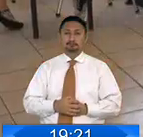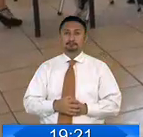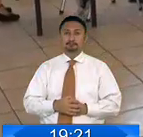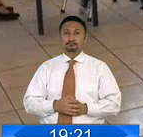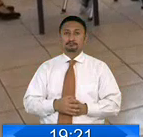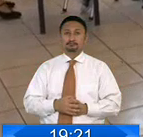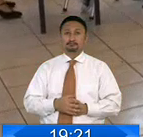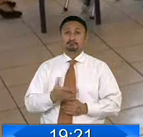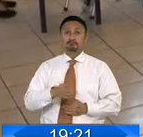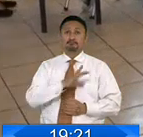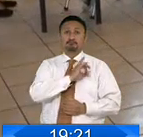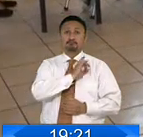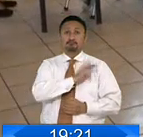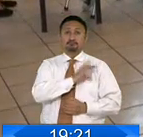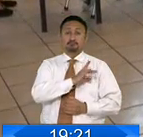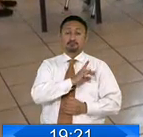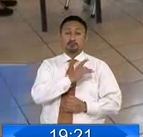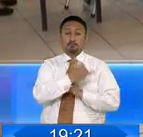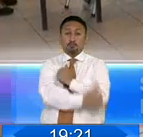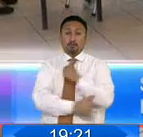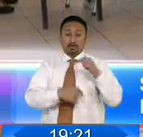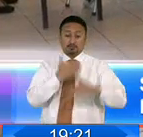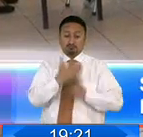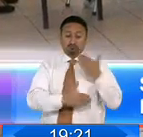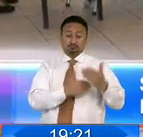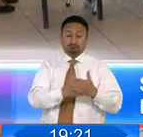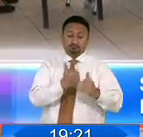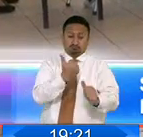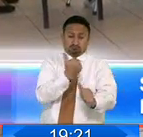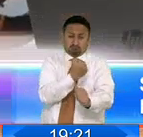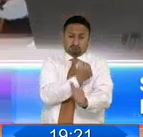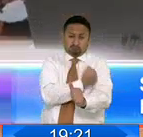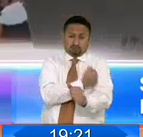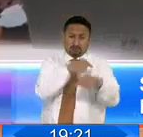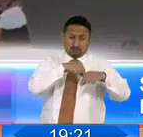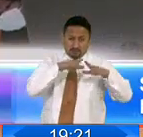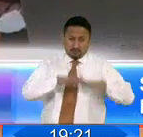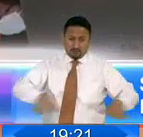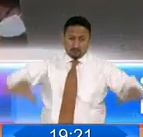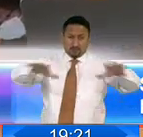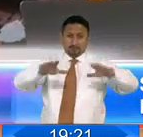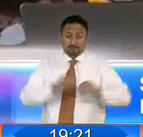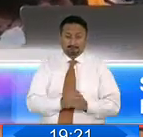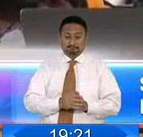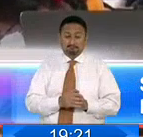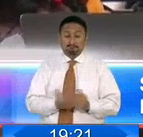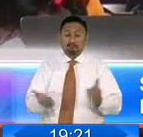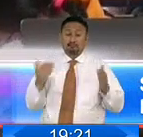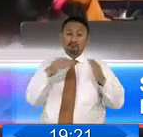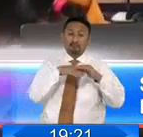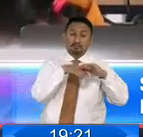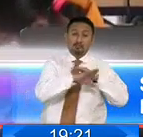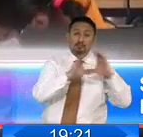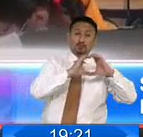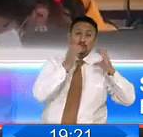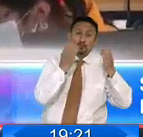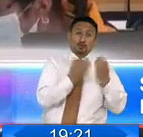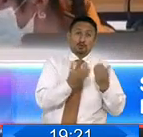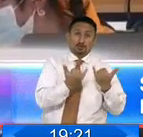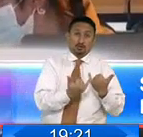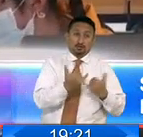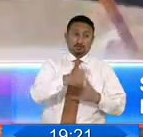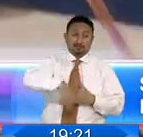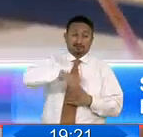mientras tanto en chile uno de los países que avanza a pasos agigantados en la campaña de vacunación retornó a clases presenciales de en medio de la